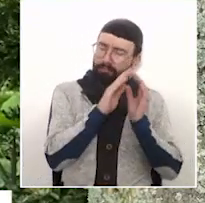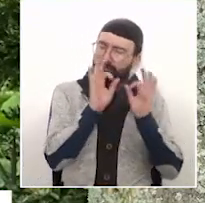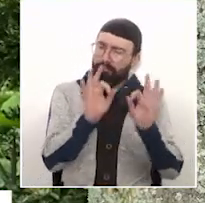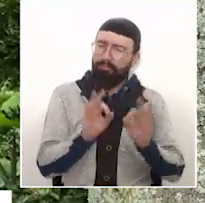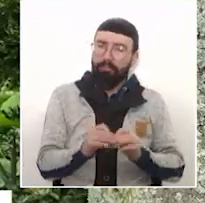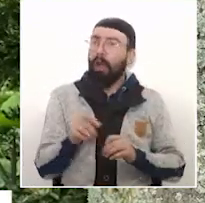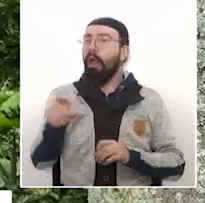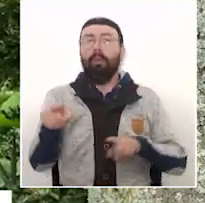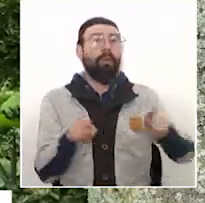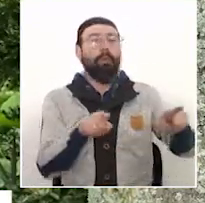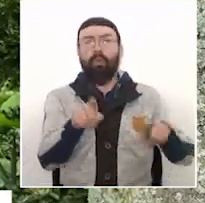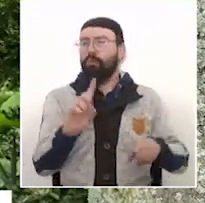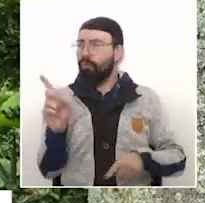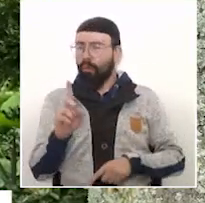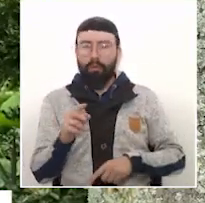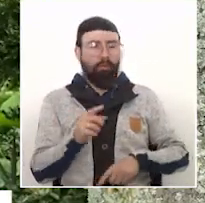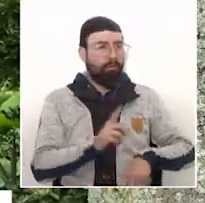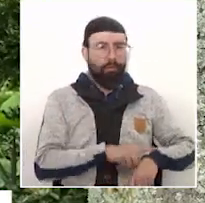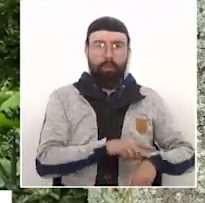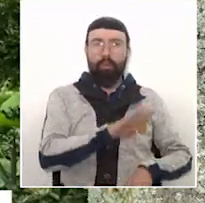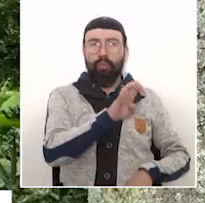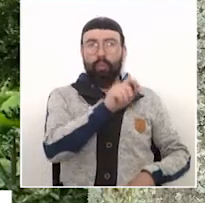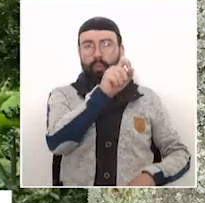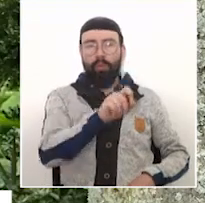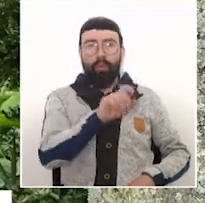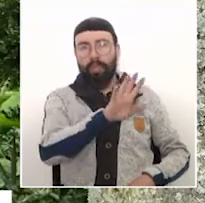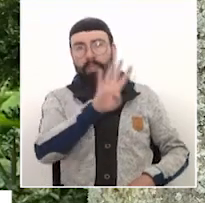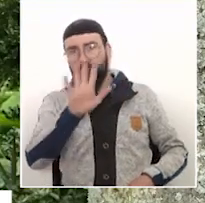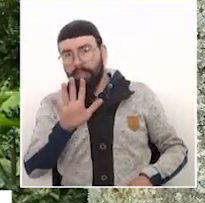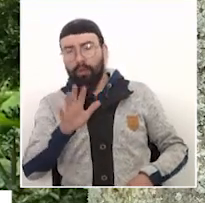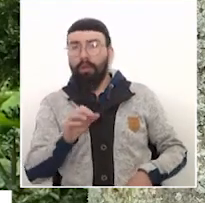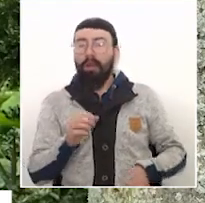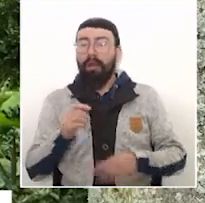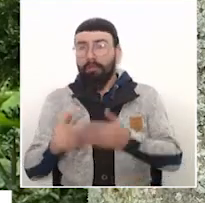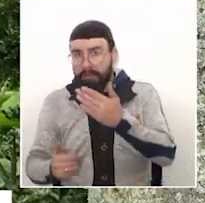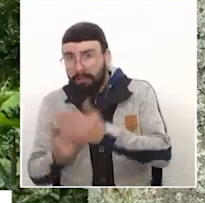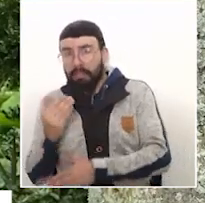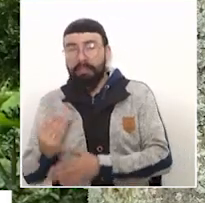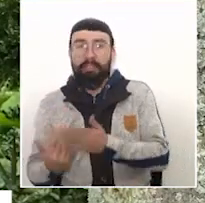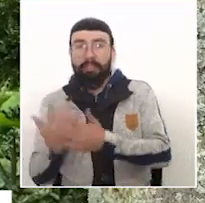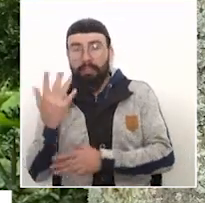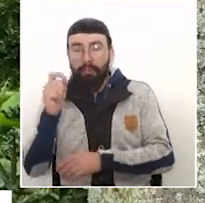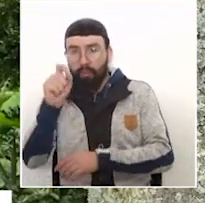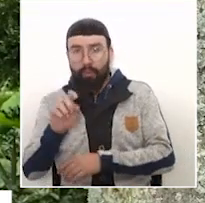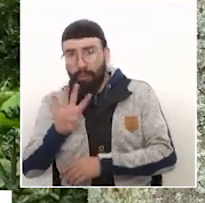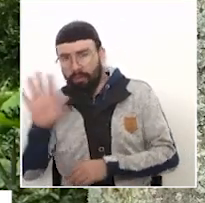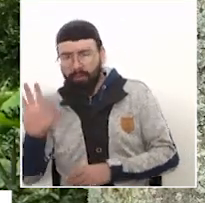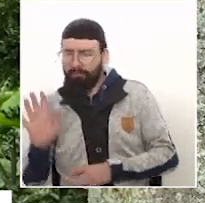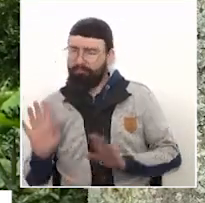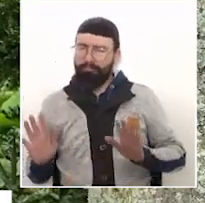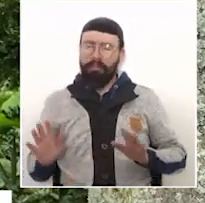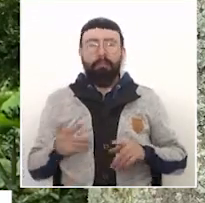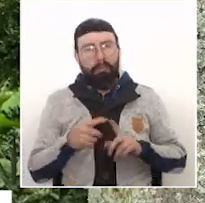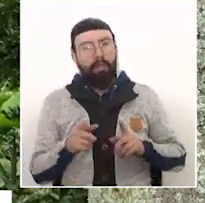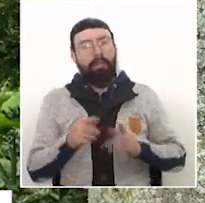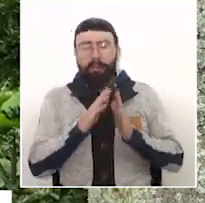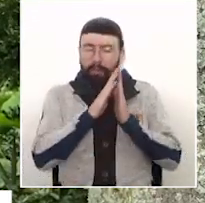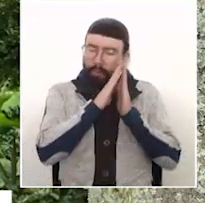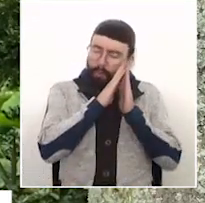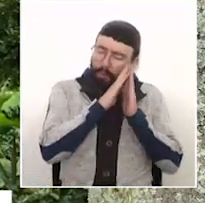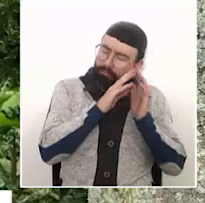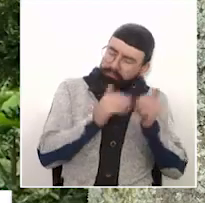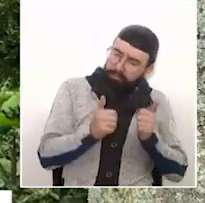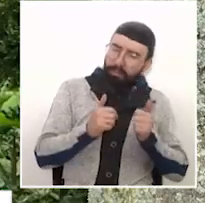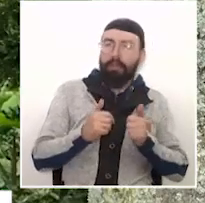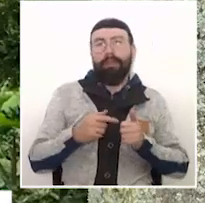persona, 9:45 y levantarse a las 5:45 de la mañana, el que sea, para empezar a tener esa estabilidad y que haya esa digestión.